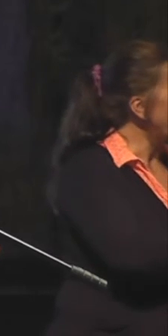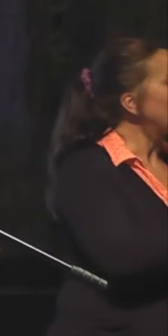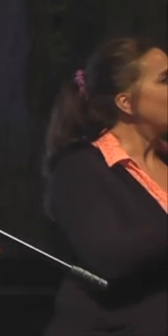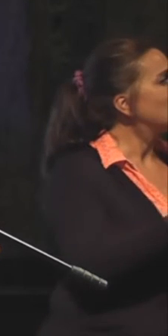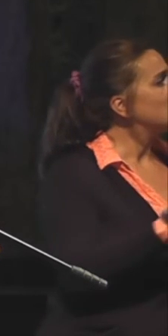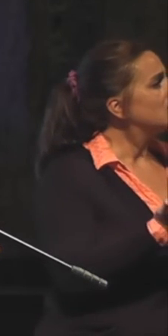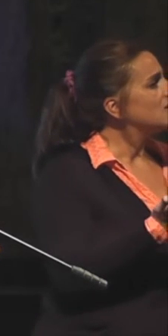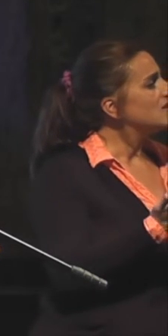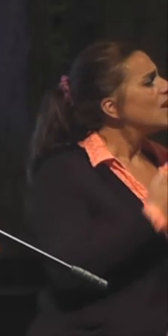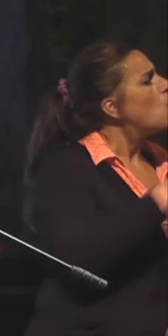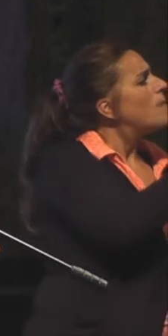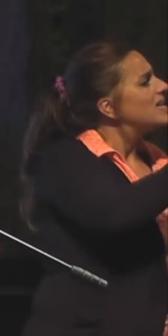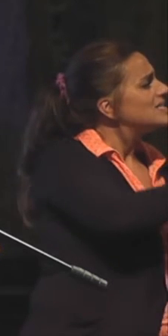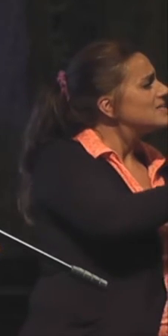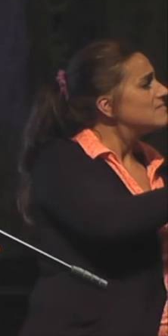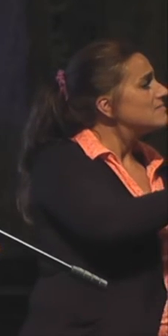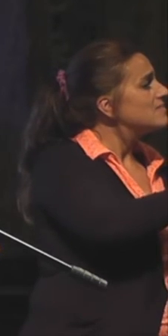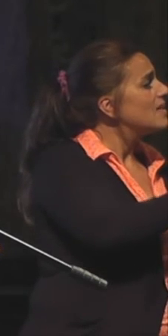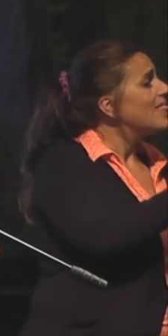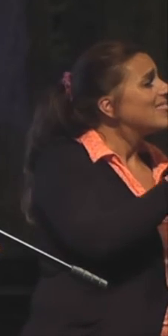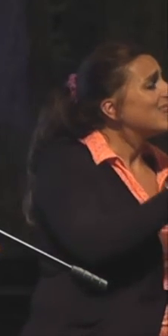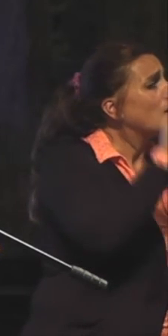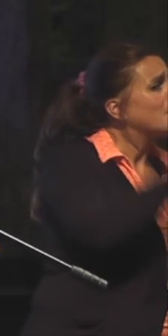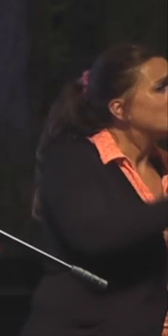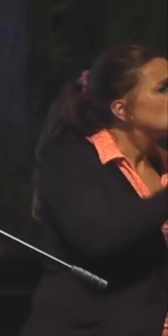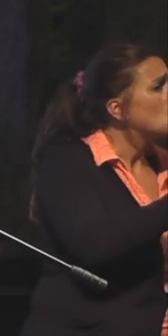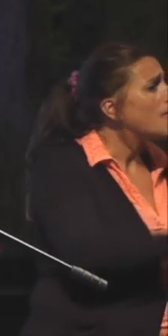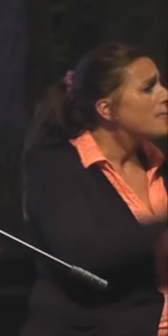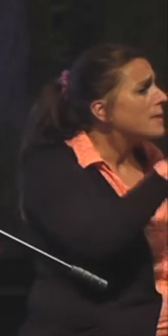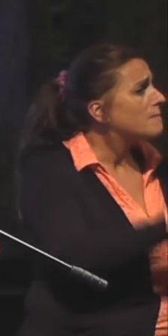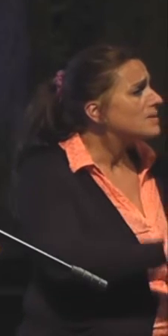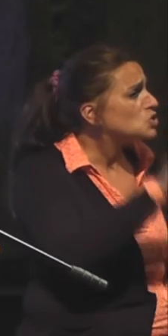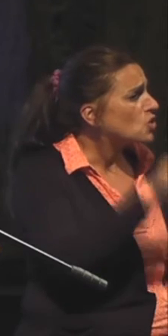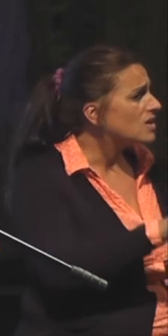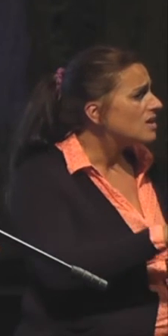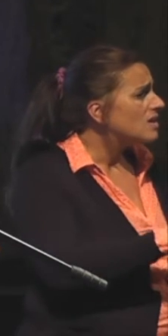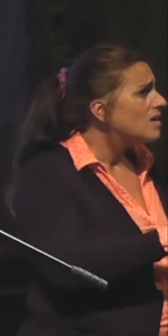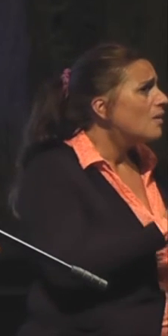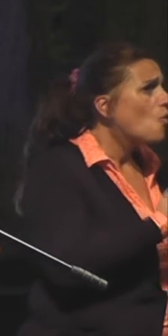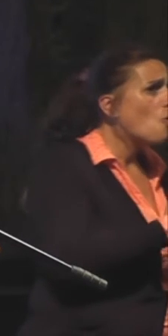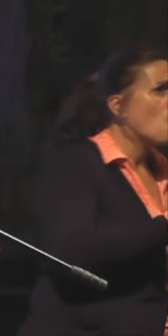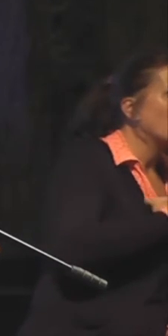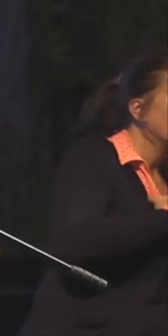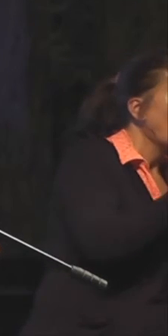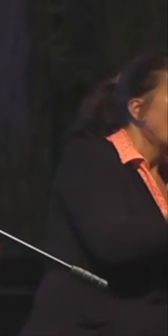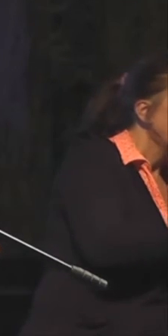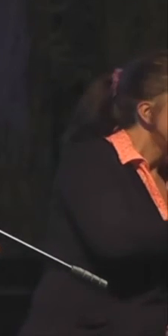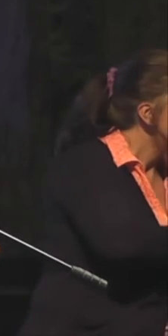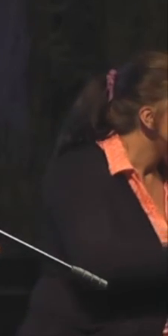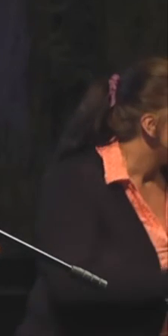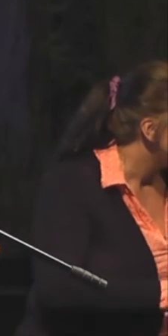una en un país de tres millones de orientales no podamos ofrecer la vida digna y decorosa